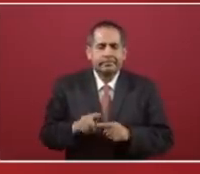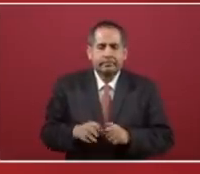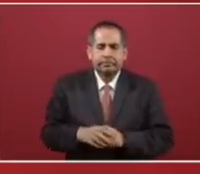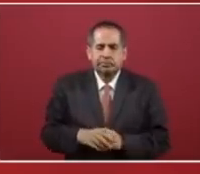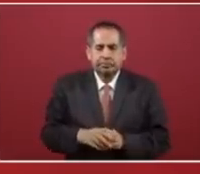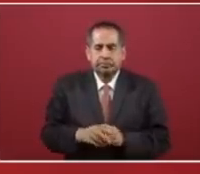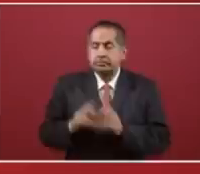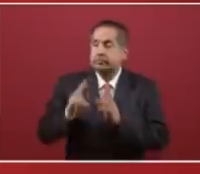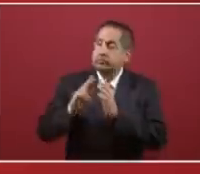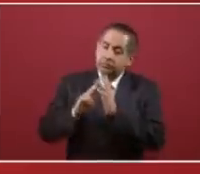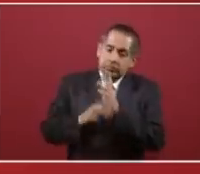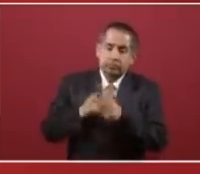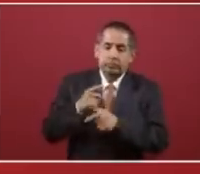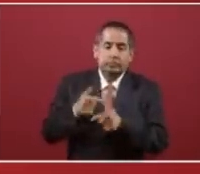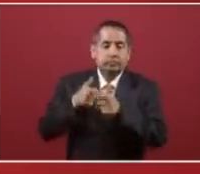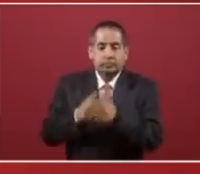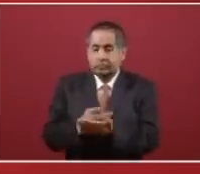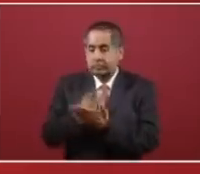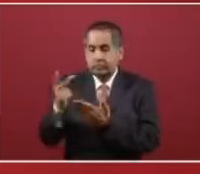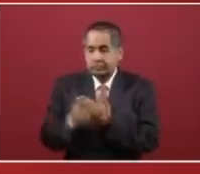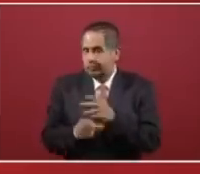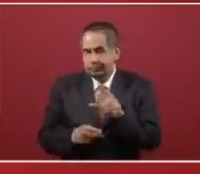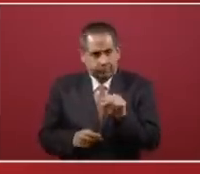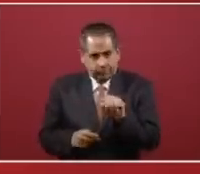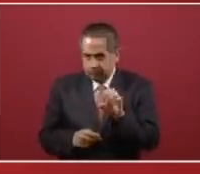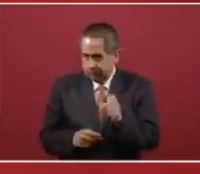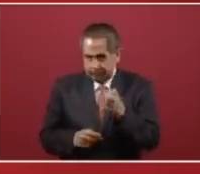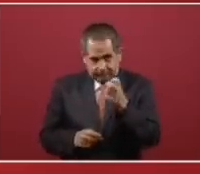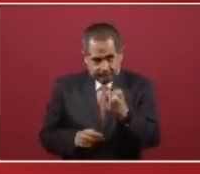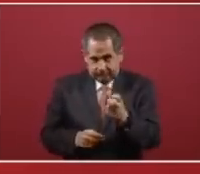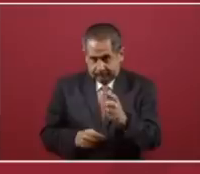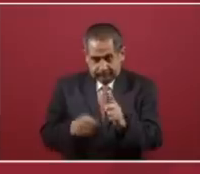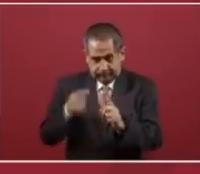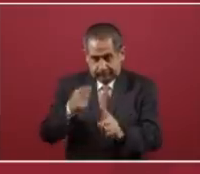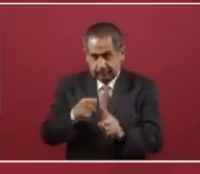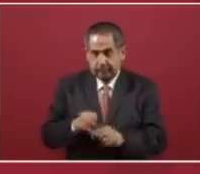restablezca el programa no es así